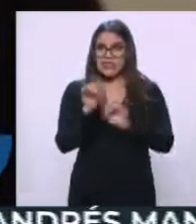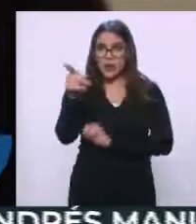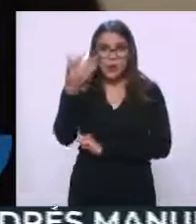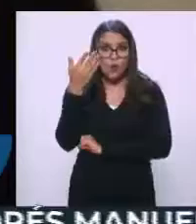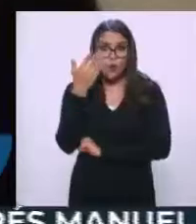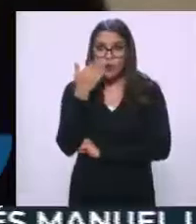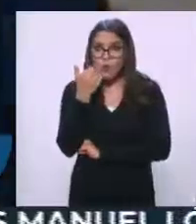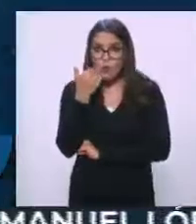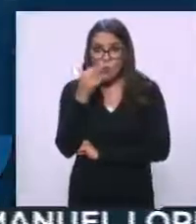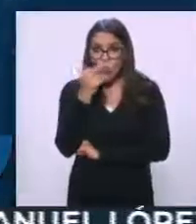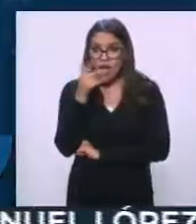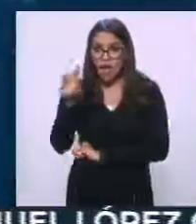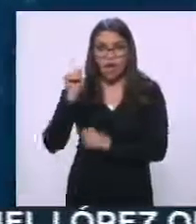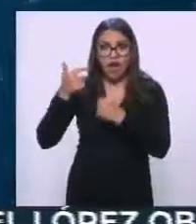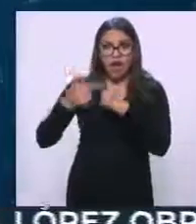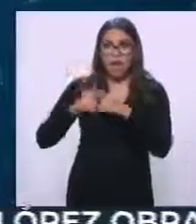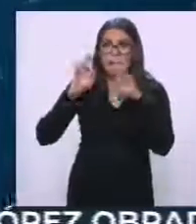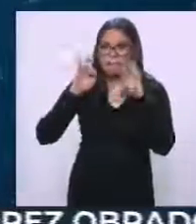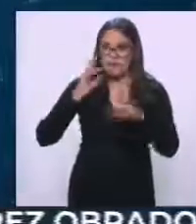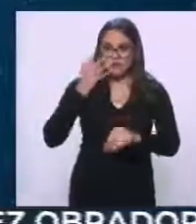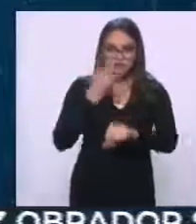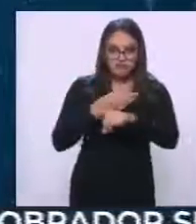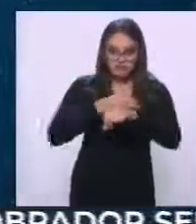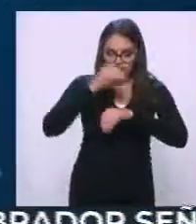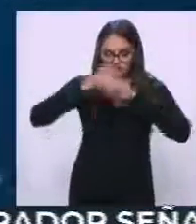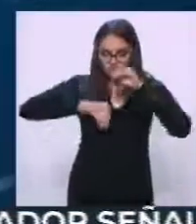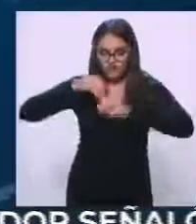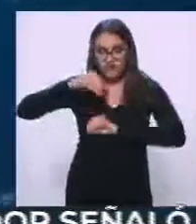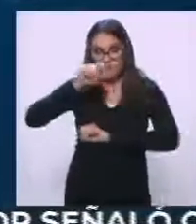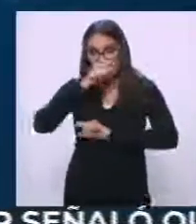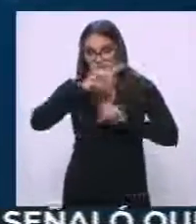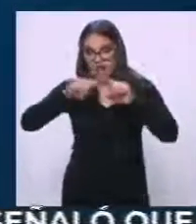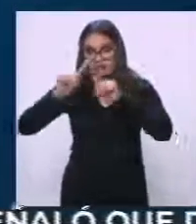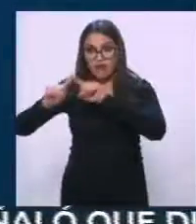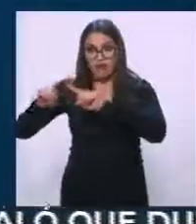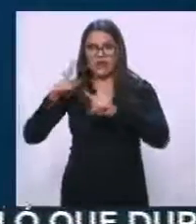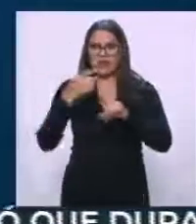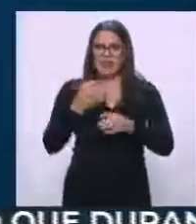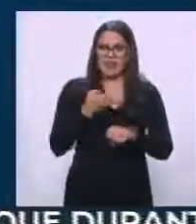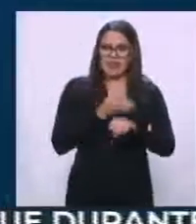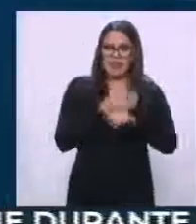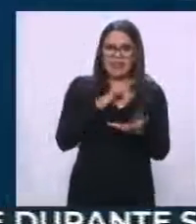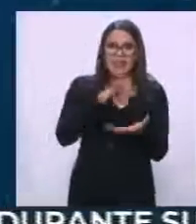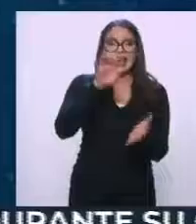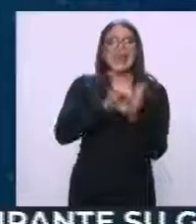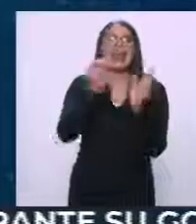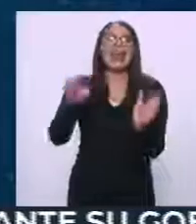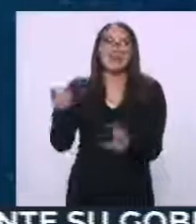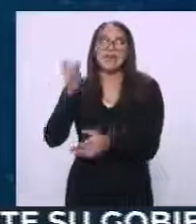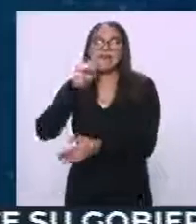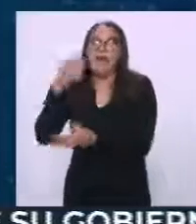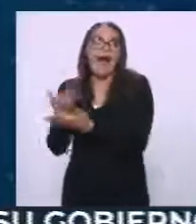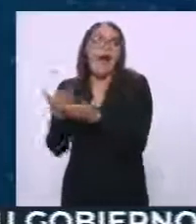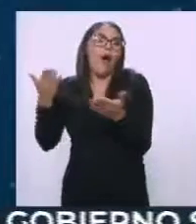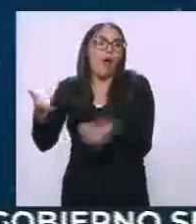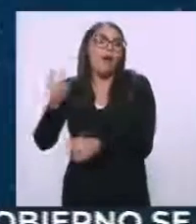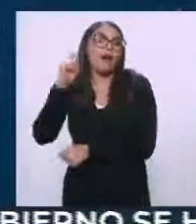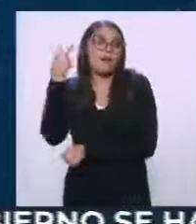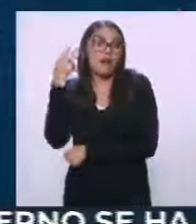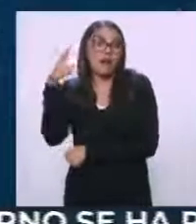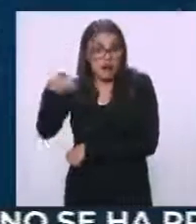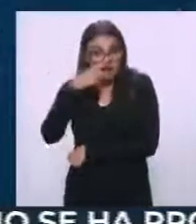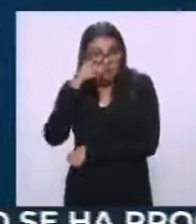una armonización adecuada por parte de la mayor parte de las entidades, en este caso Veracruz, ya que al